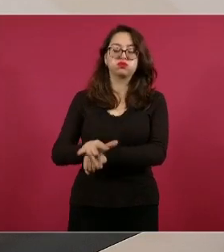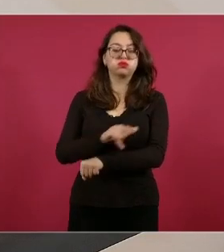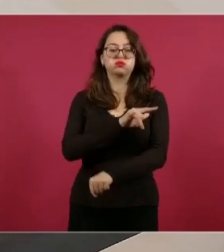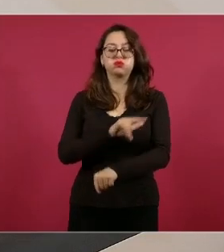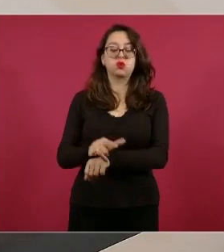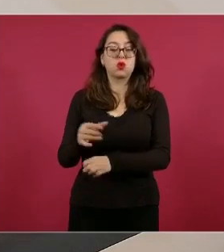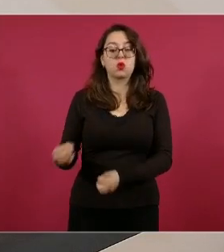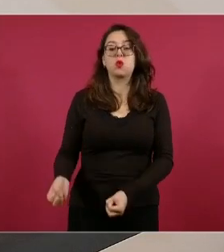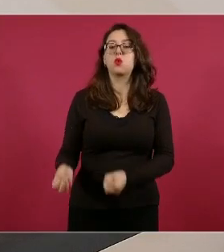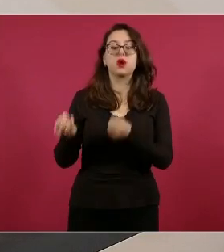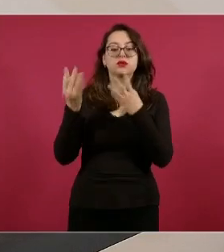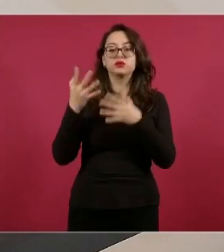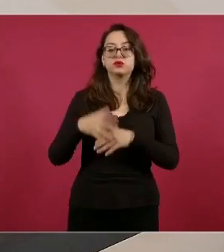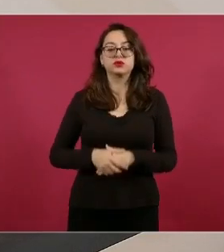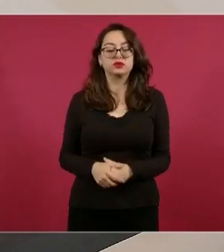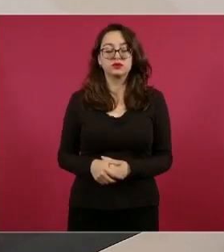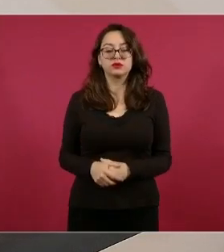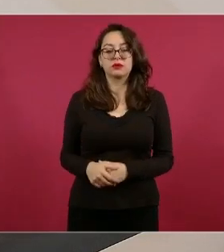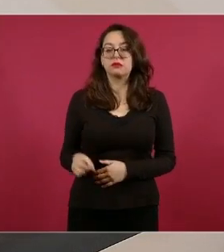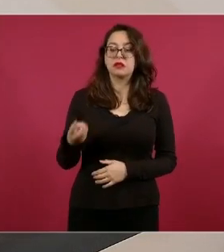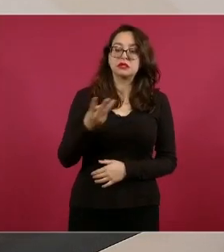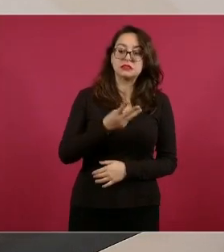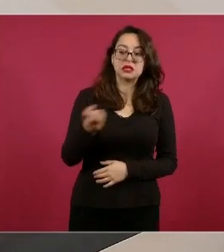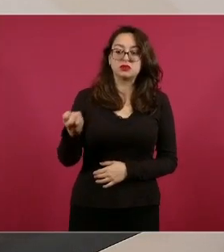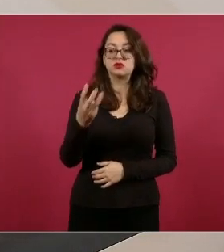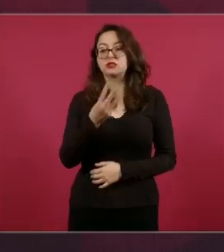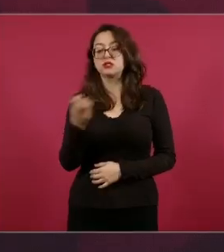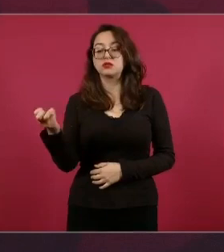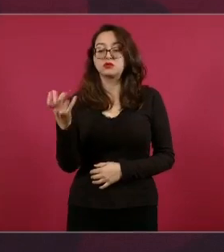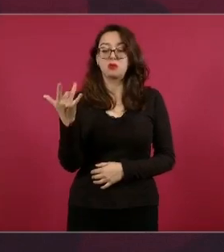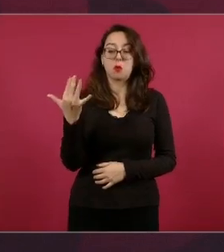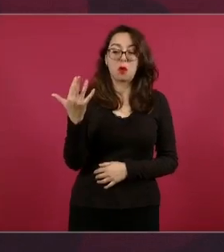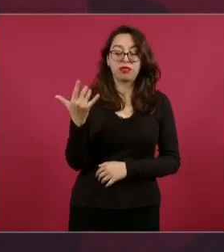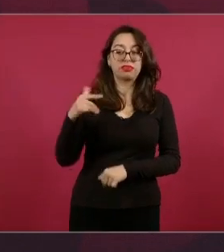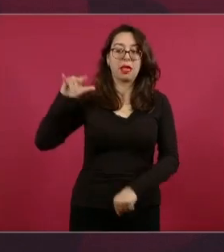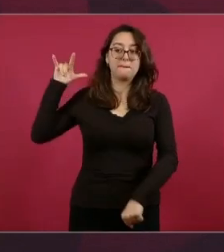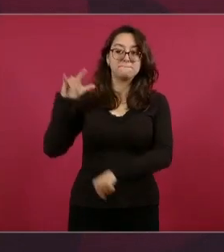De 300 a 350 aviones.